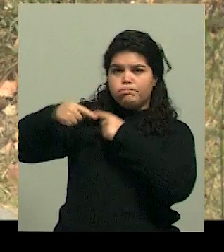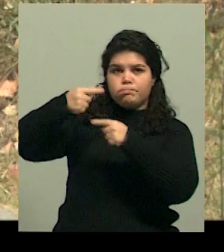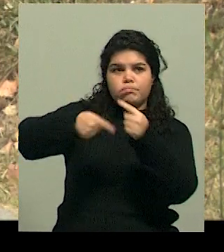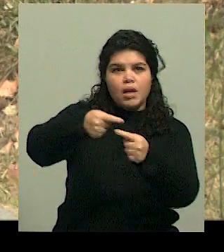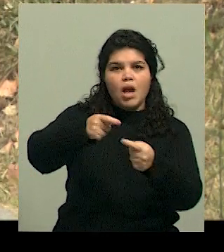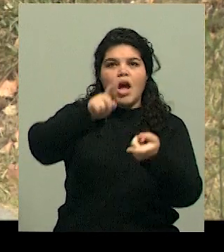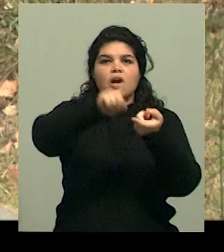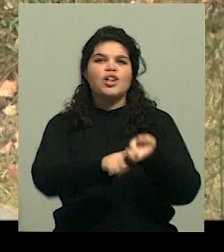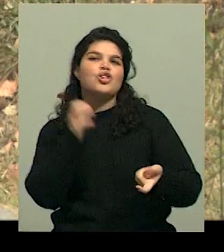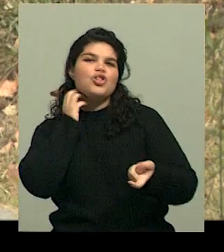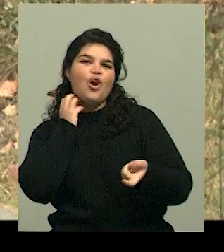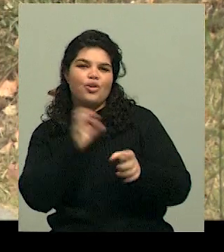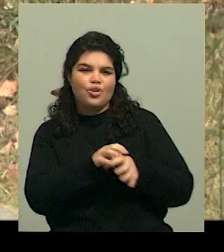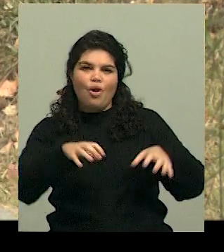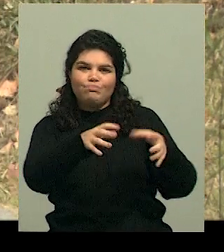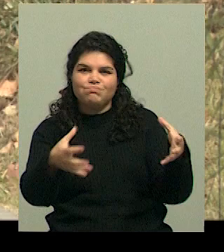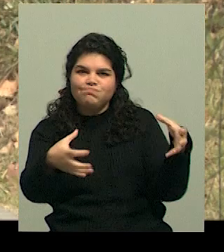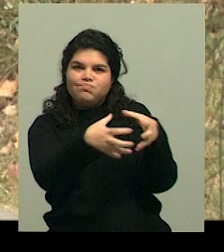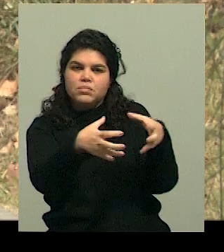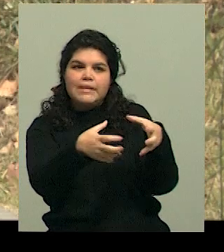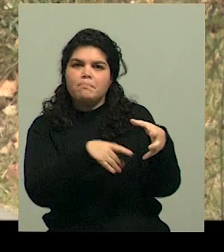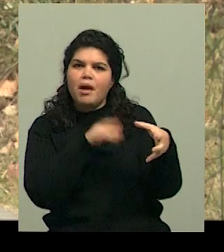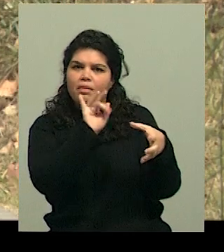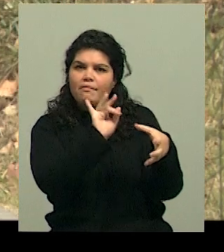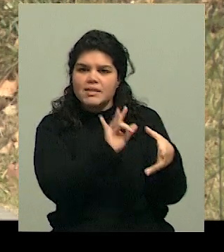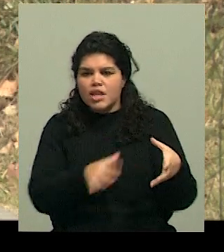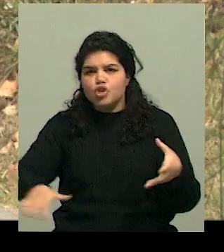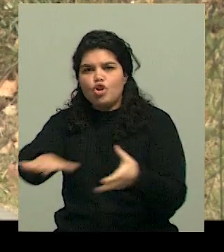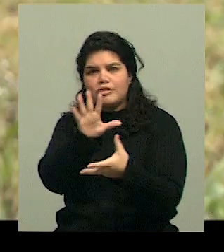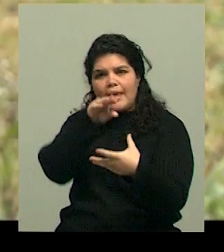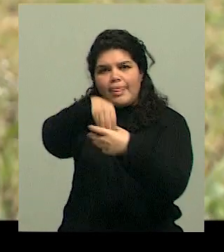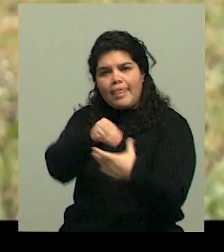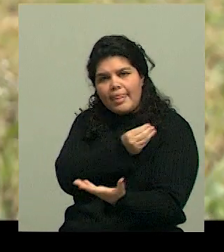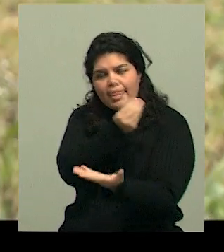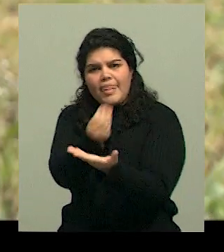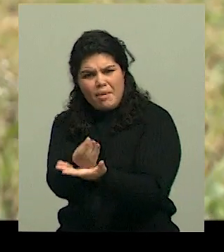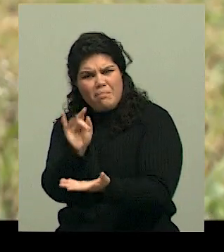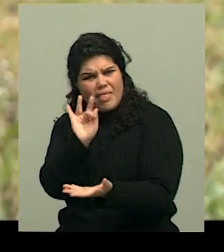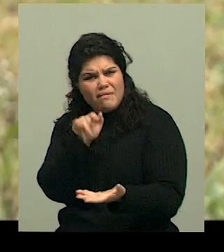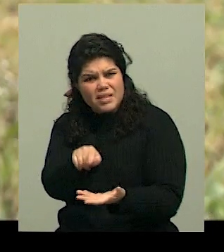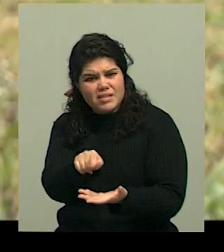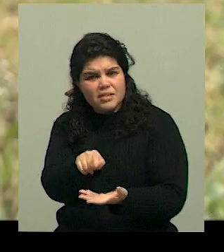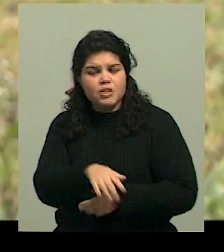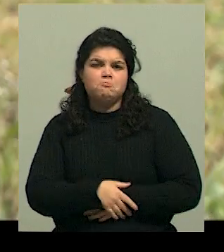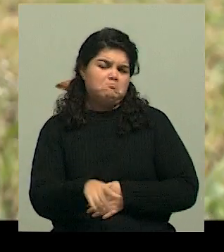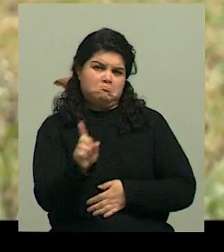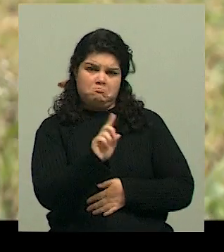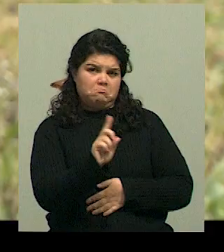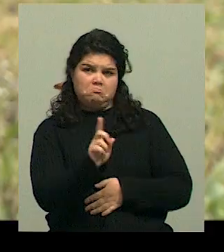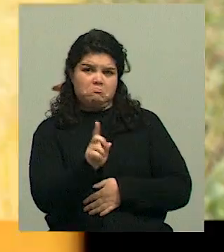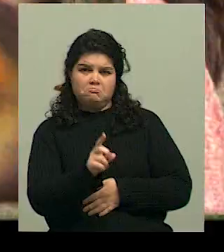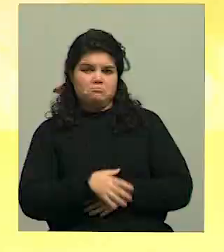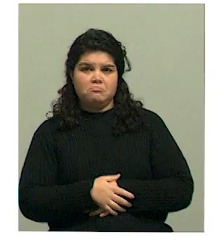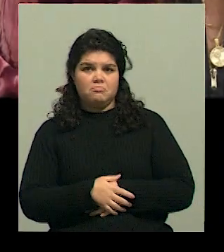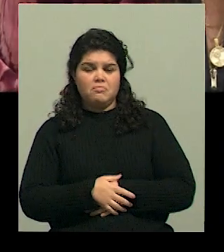como más difícil de participar, o le decían, bueno, más sí, participá y No, estás eso destinada la a tu... participación, en este